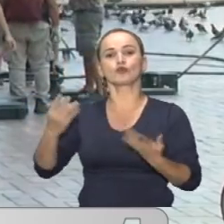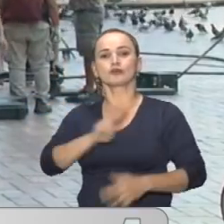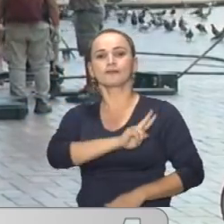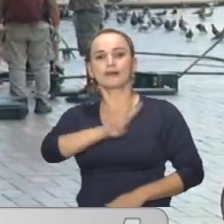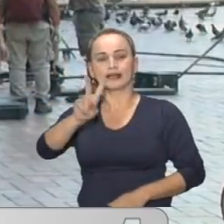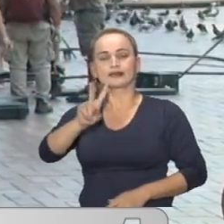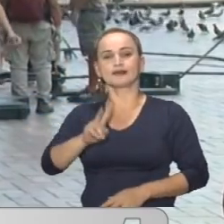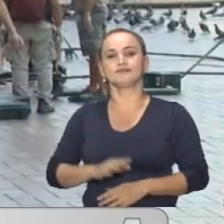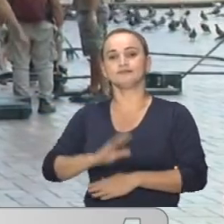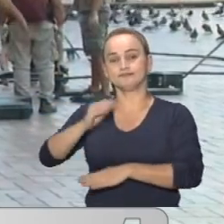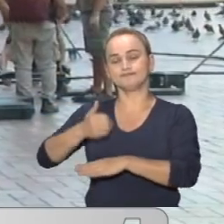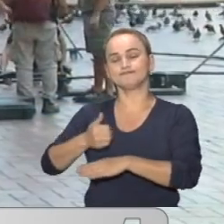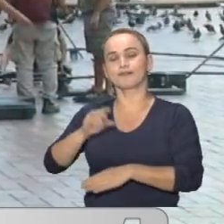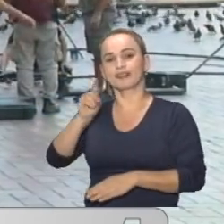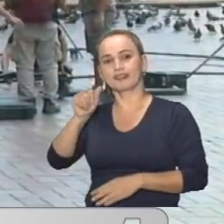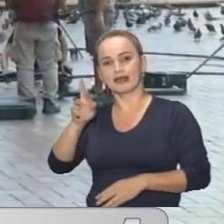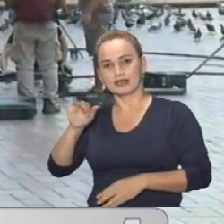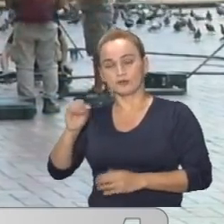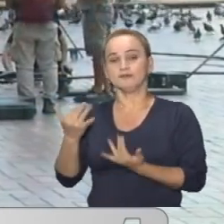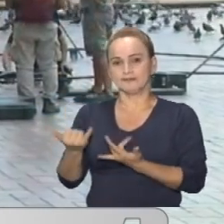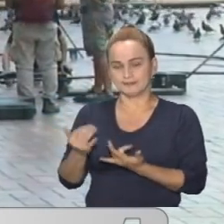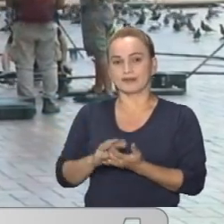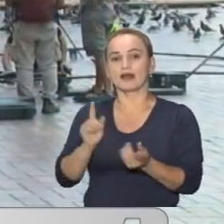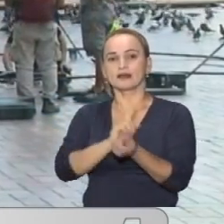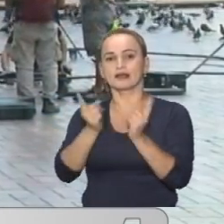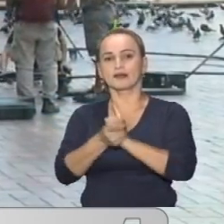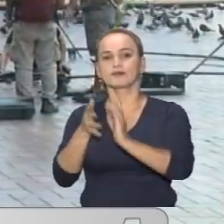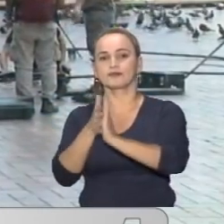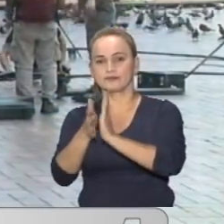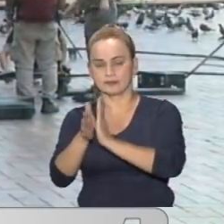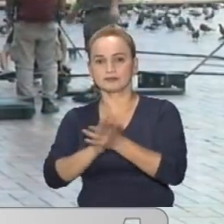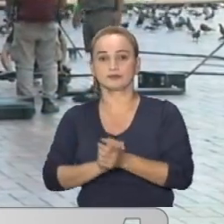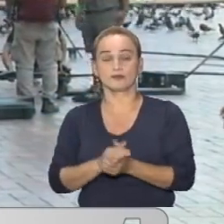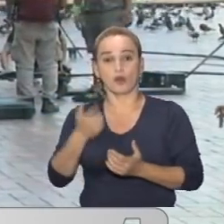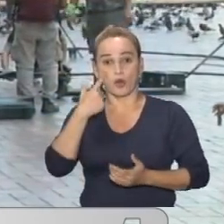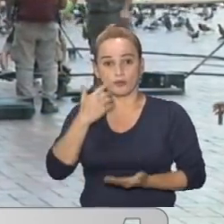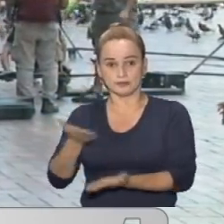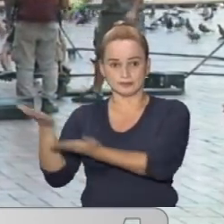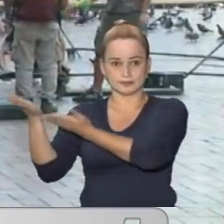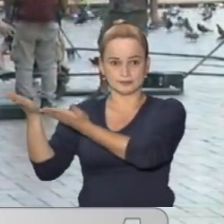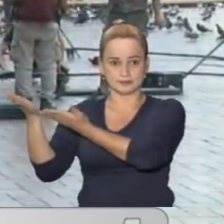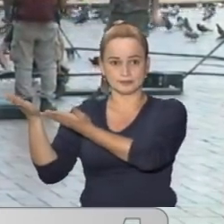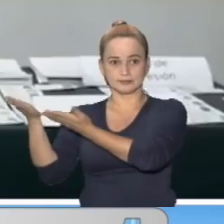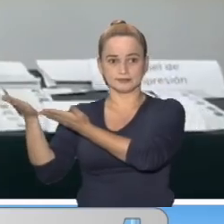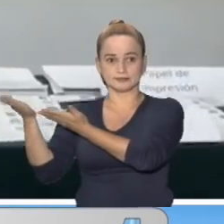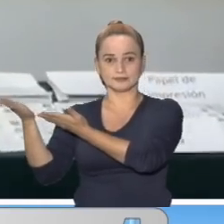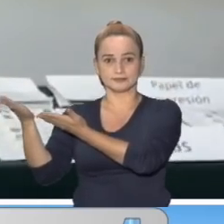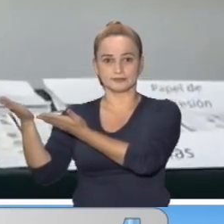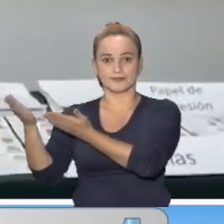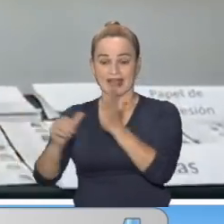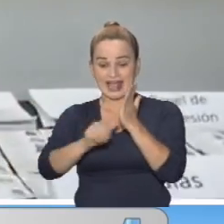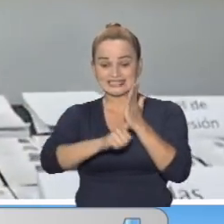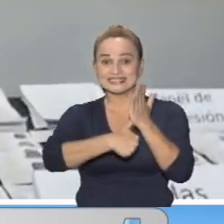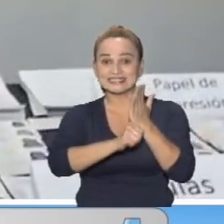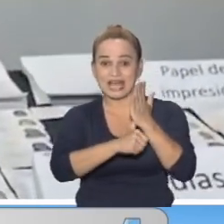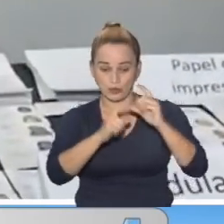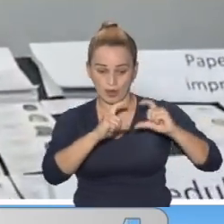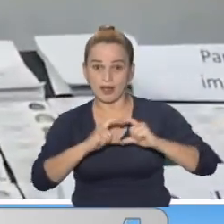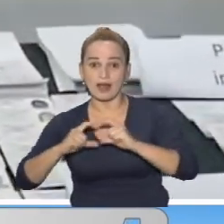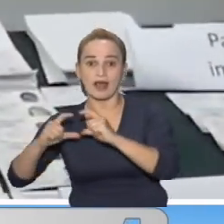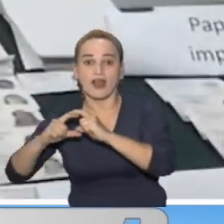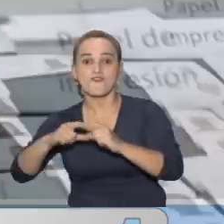Monseñor Darío de Jesús Monsalve. Y ahora cambiamos de información porque observen esto. Más de 100 cédulas